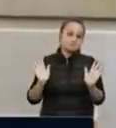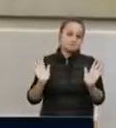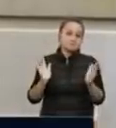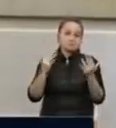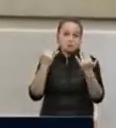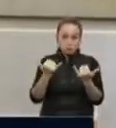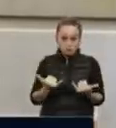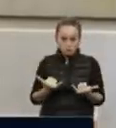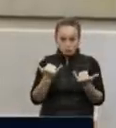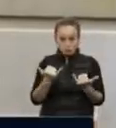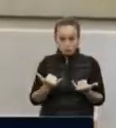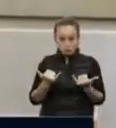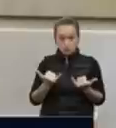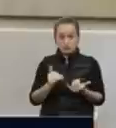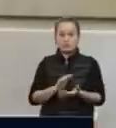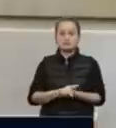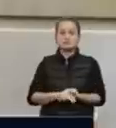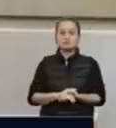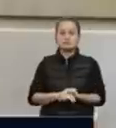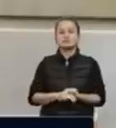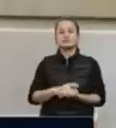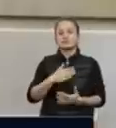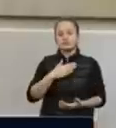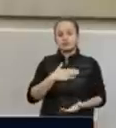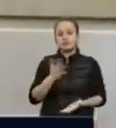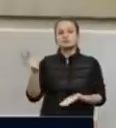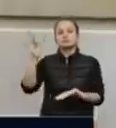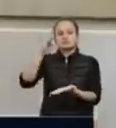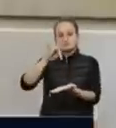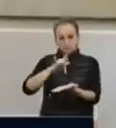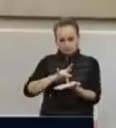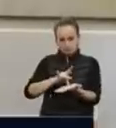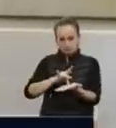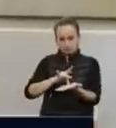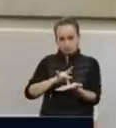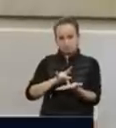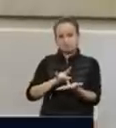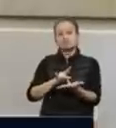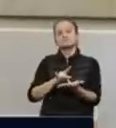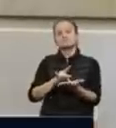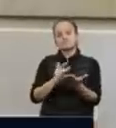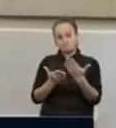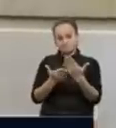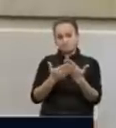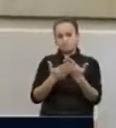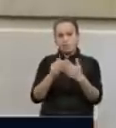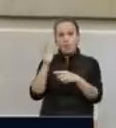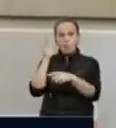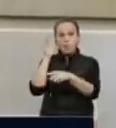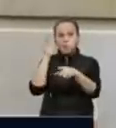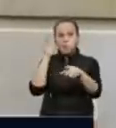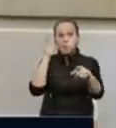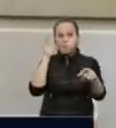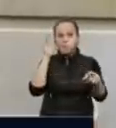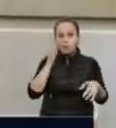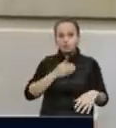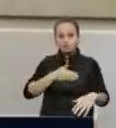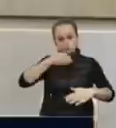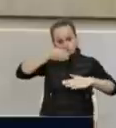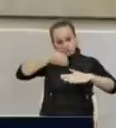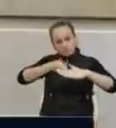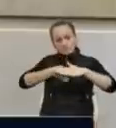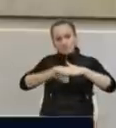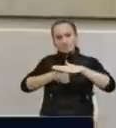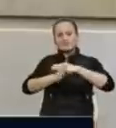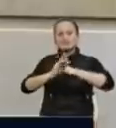Hoy, que llegué de acuerdo con lo que escuché cuando entraba,